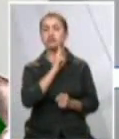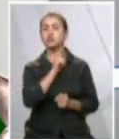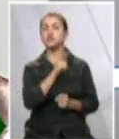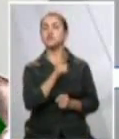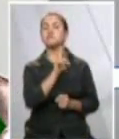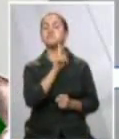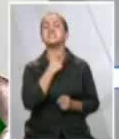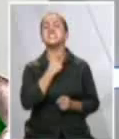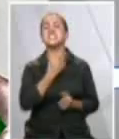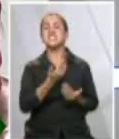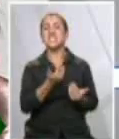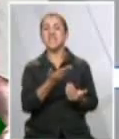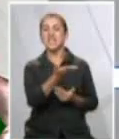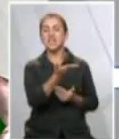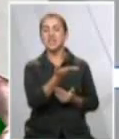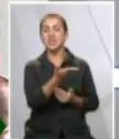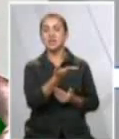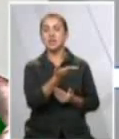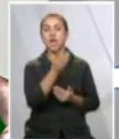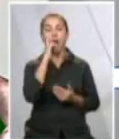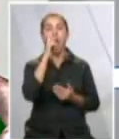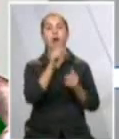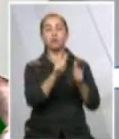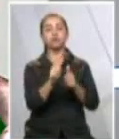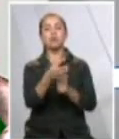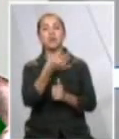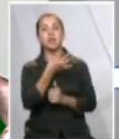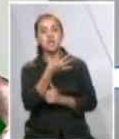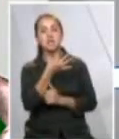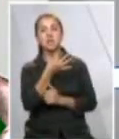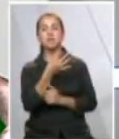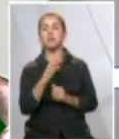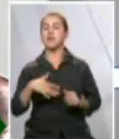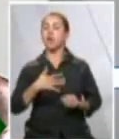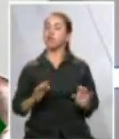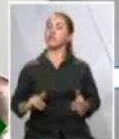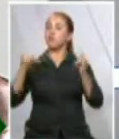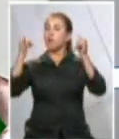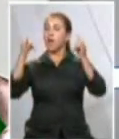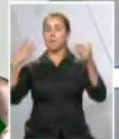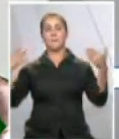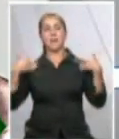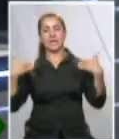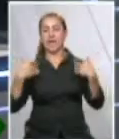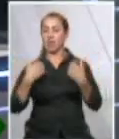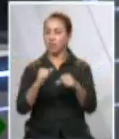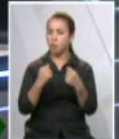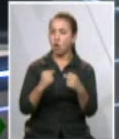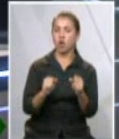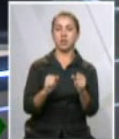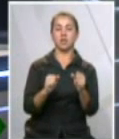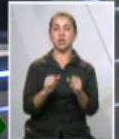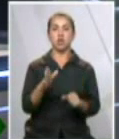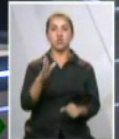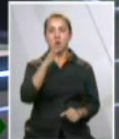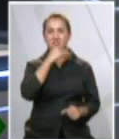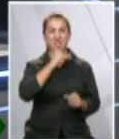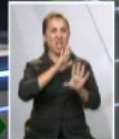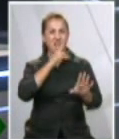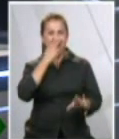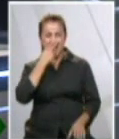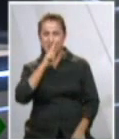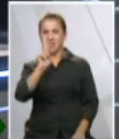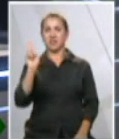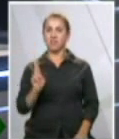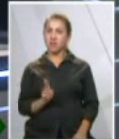más querían, las orientaciones eran a disfrutar, a practicar deporte. No tenían nada que ver